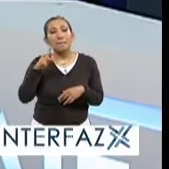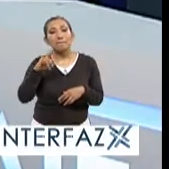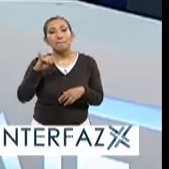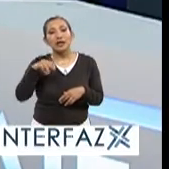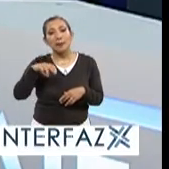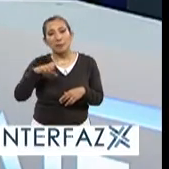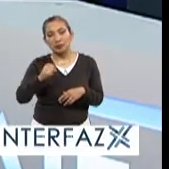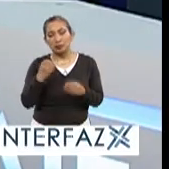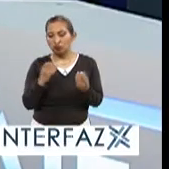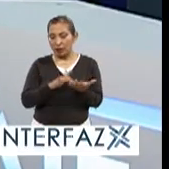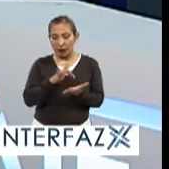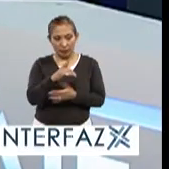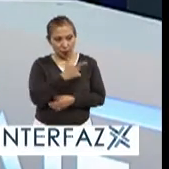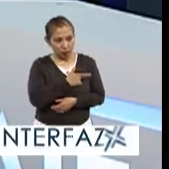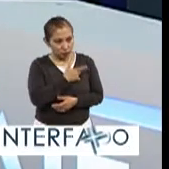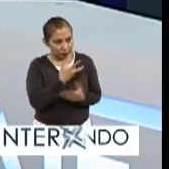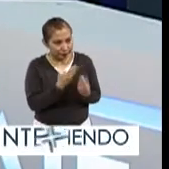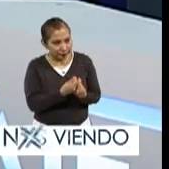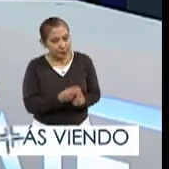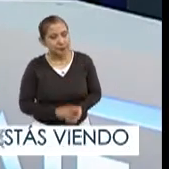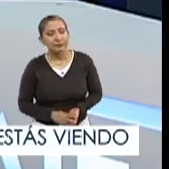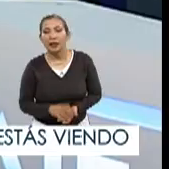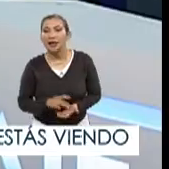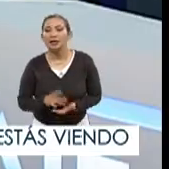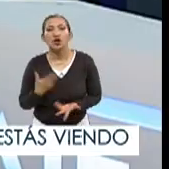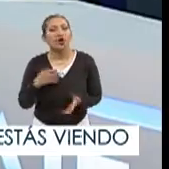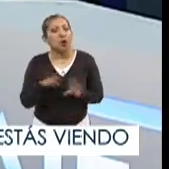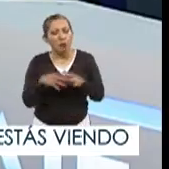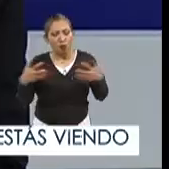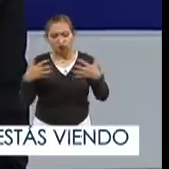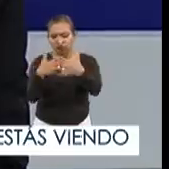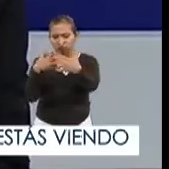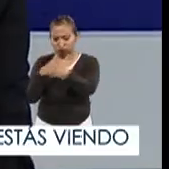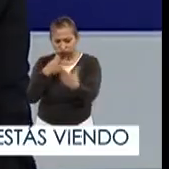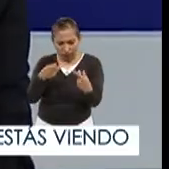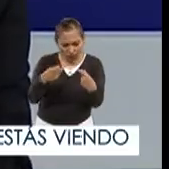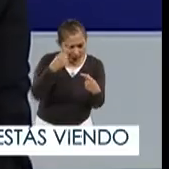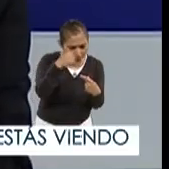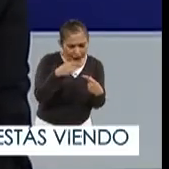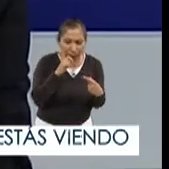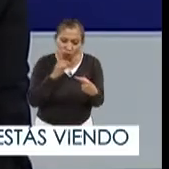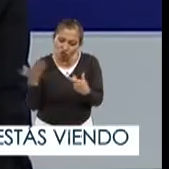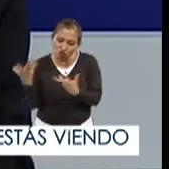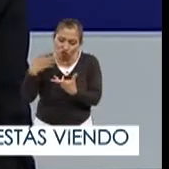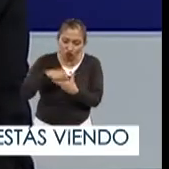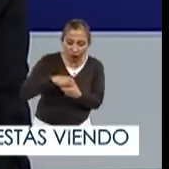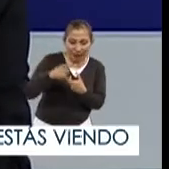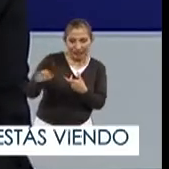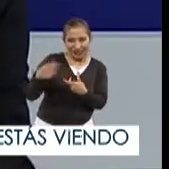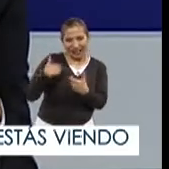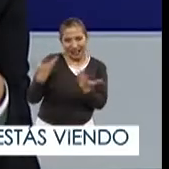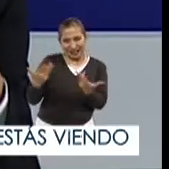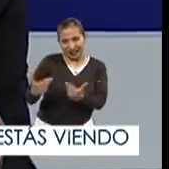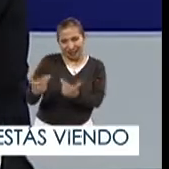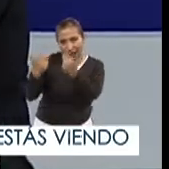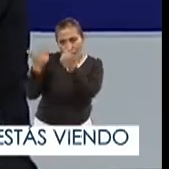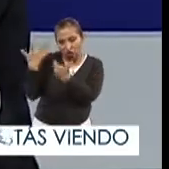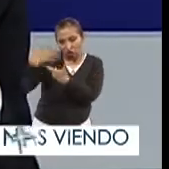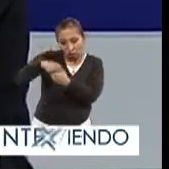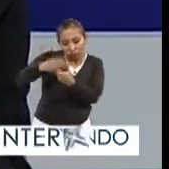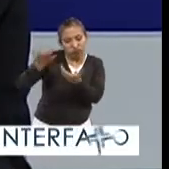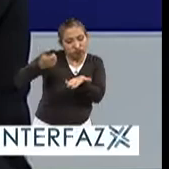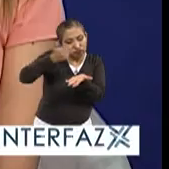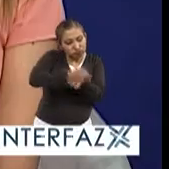Muchas gracias, buenos días, es un gusto estar con ustedes. Gracias. ¿Cómo articulan las estrategias para que las mujeres emprendedoras se incluyan,